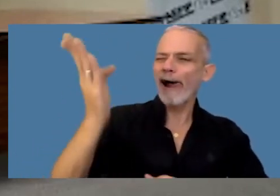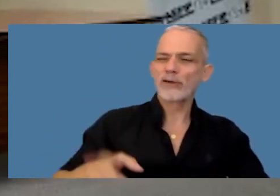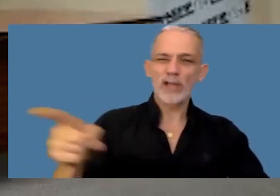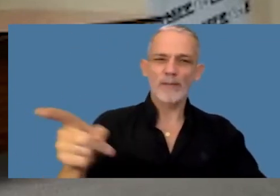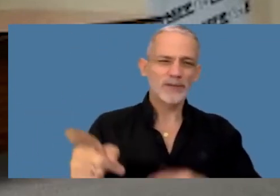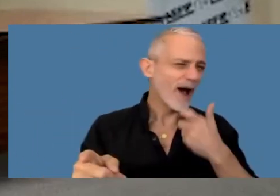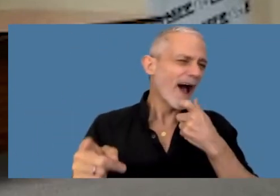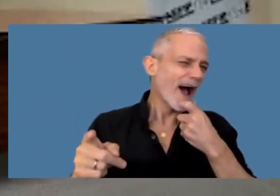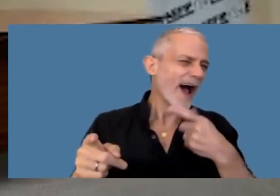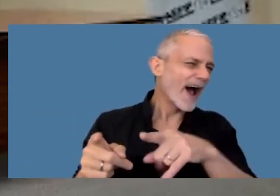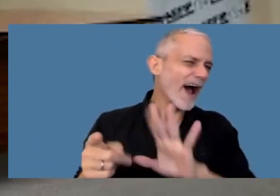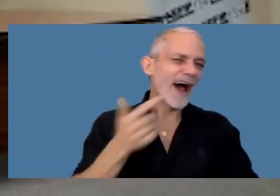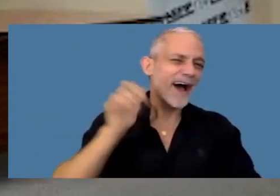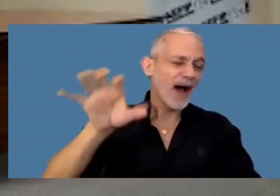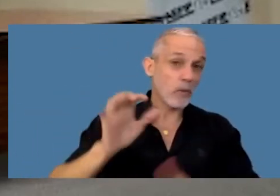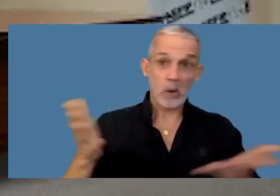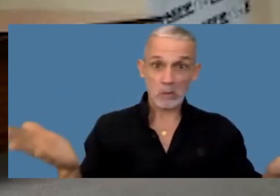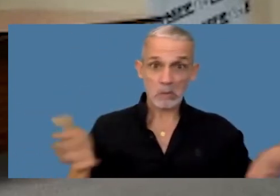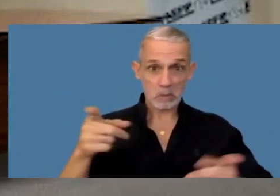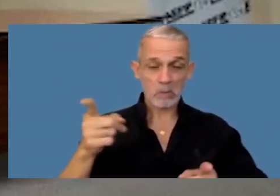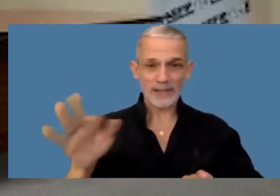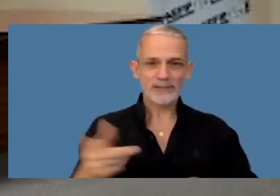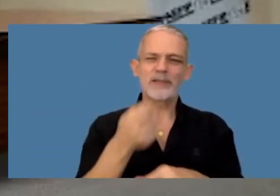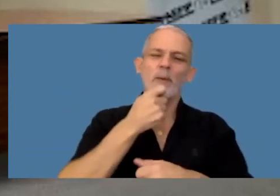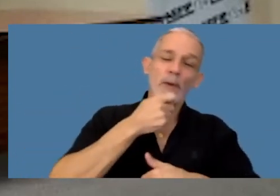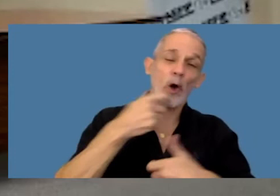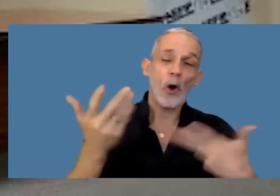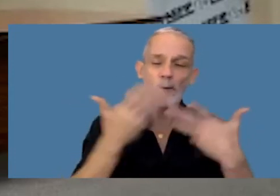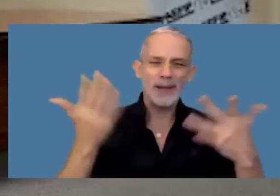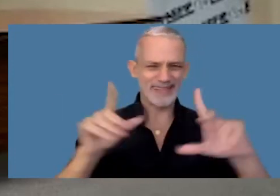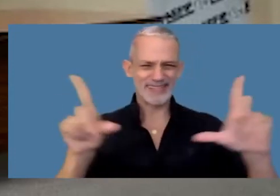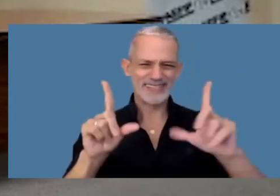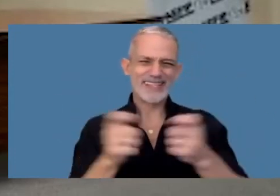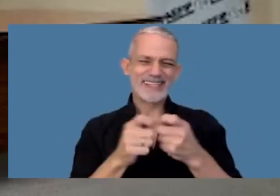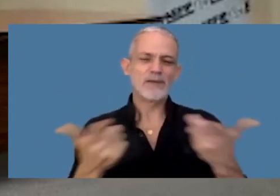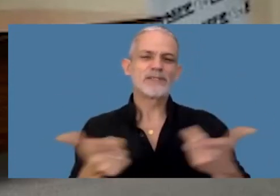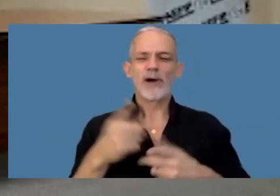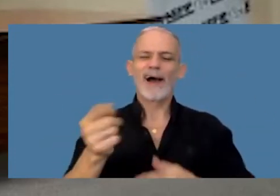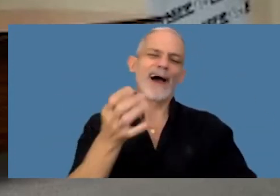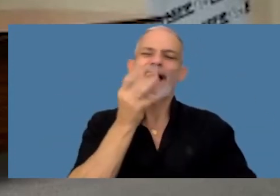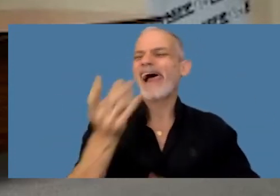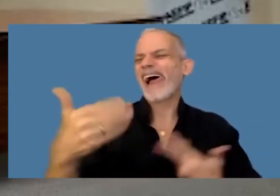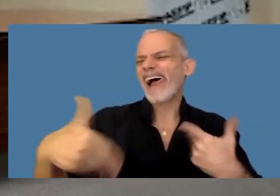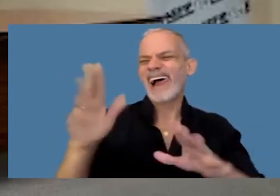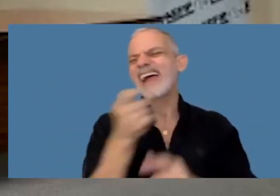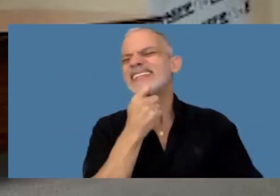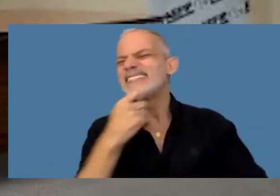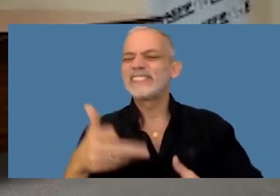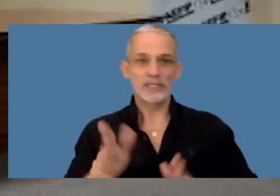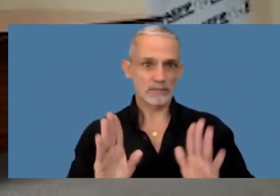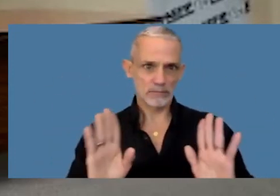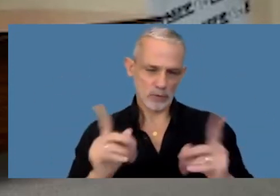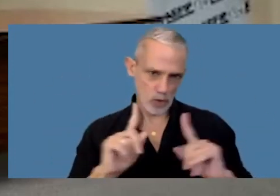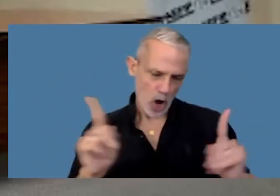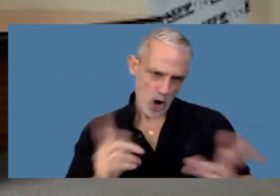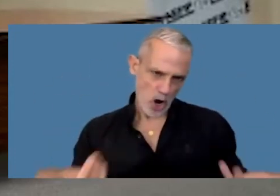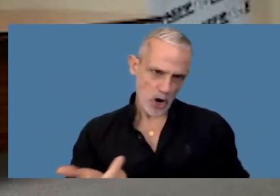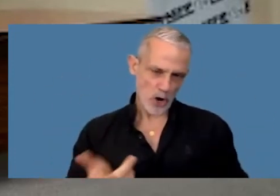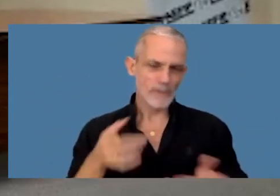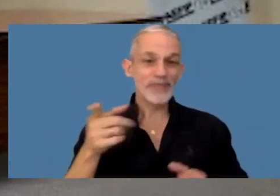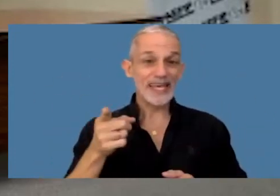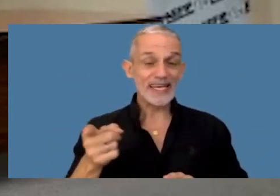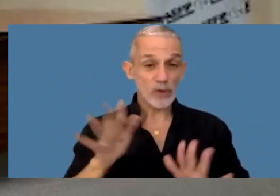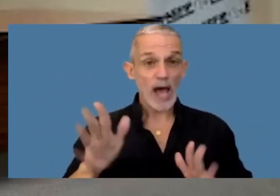esa forma de generar bromas, chistes, es una jodita, no. Esto es en el